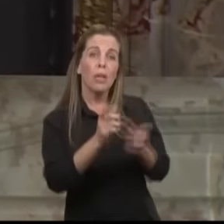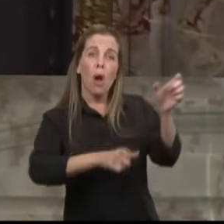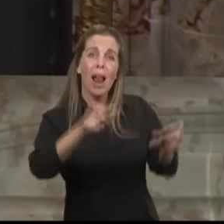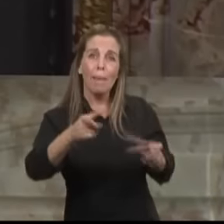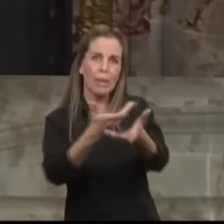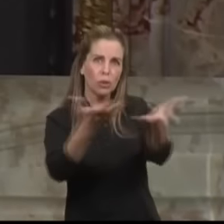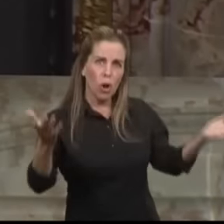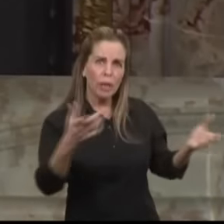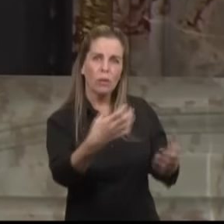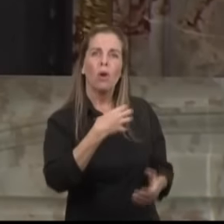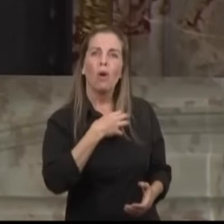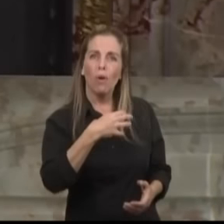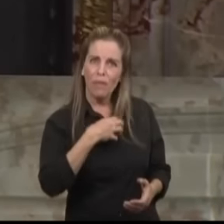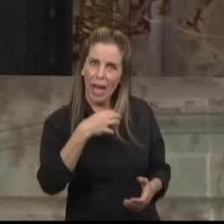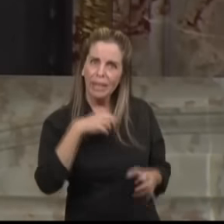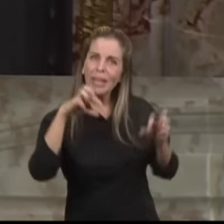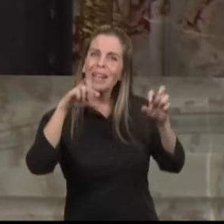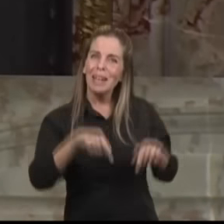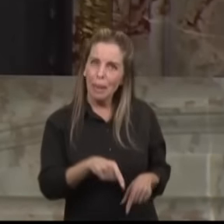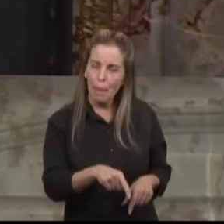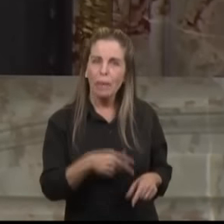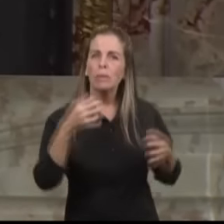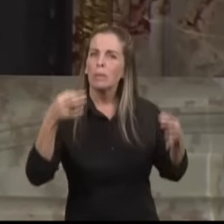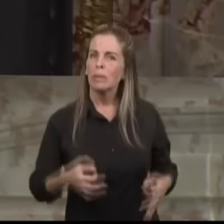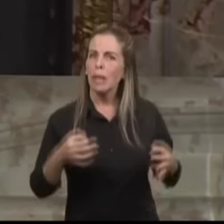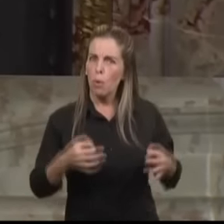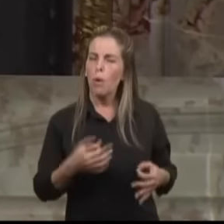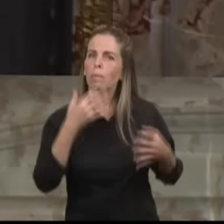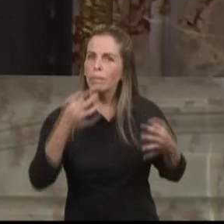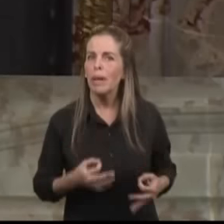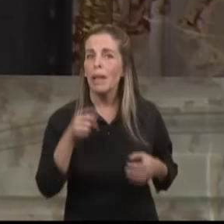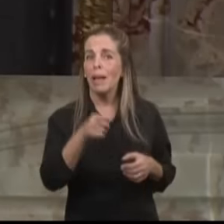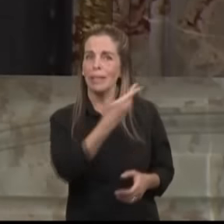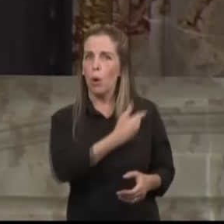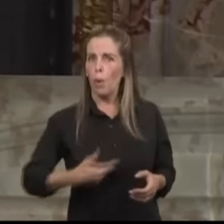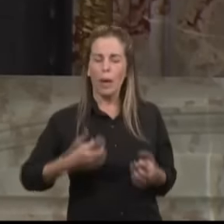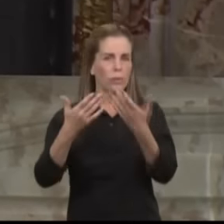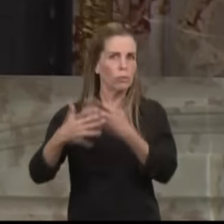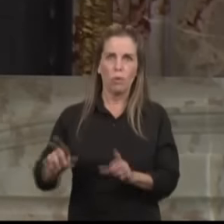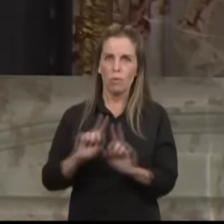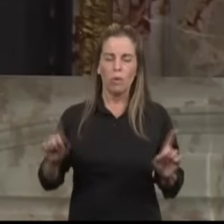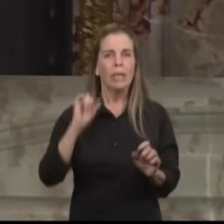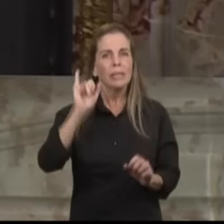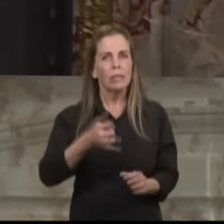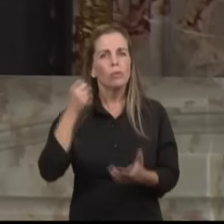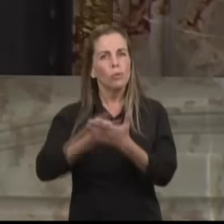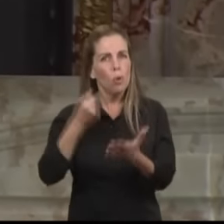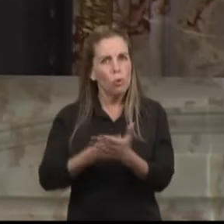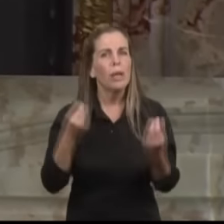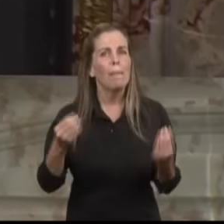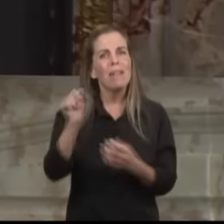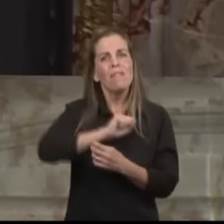en el proyecto. Les aseguro que este gobierno no va a claudicar en su lucha para eliminar la inflación, mantener el superávit